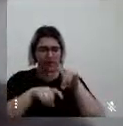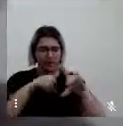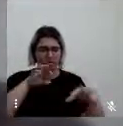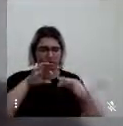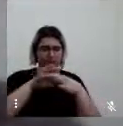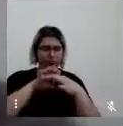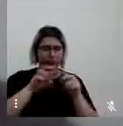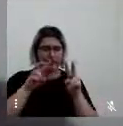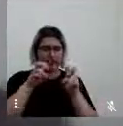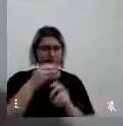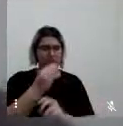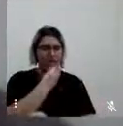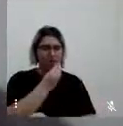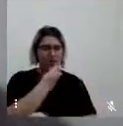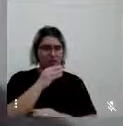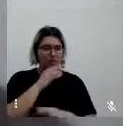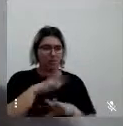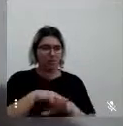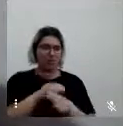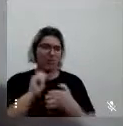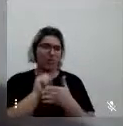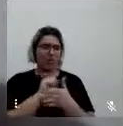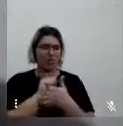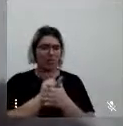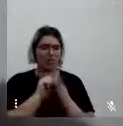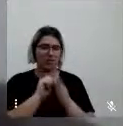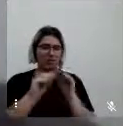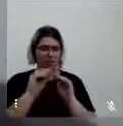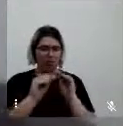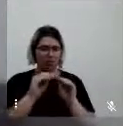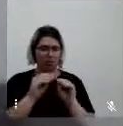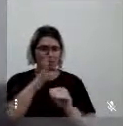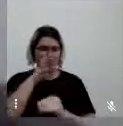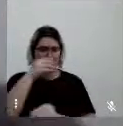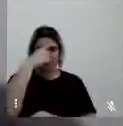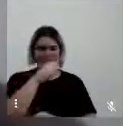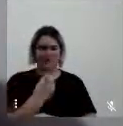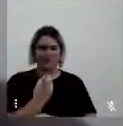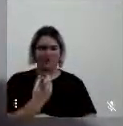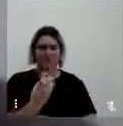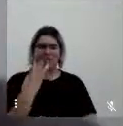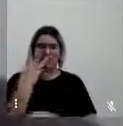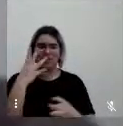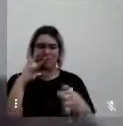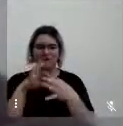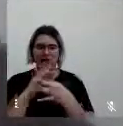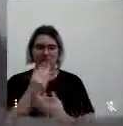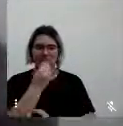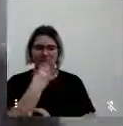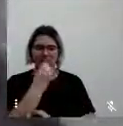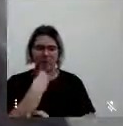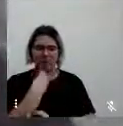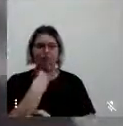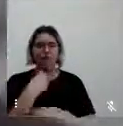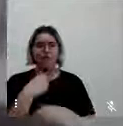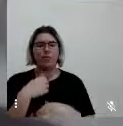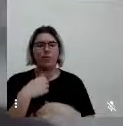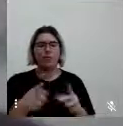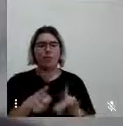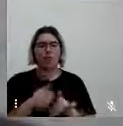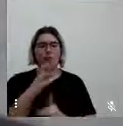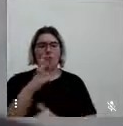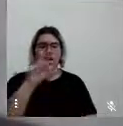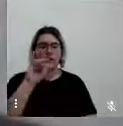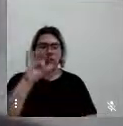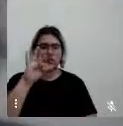solventarlas en este ciclo de charlas, que ya sabéis que va a durar hasta que nos quedan 3 charlas más sobre alimentación. Sí. Y como Cristina también nos ha dejado